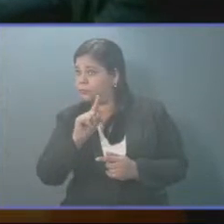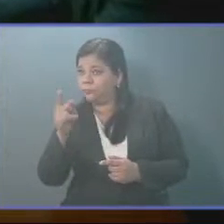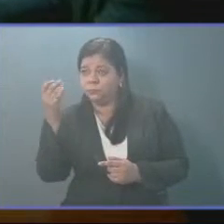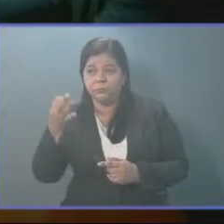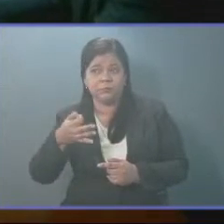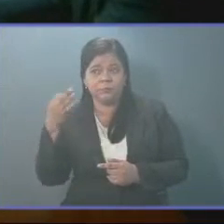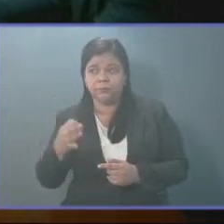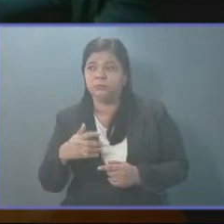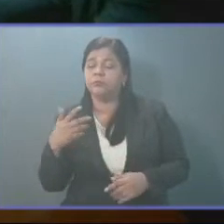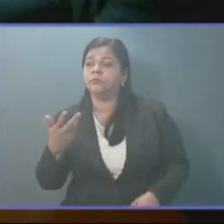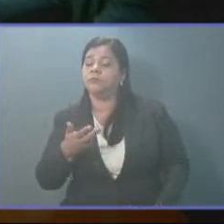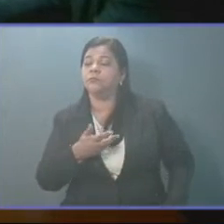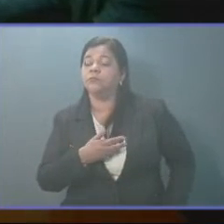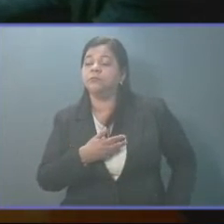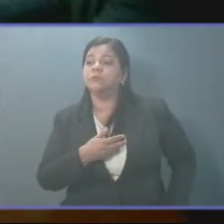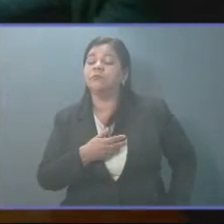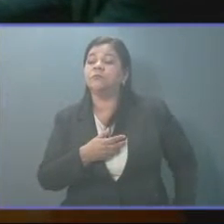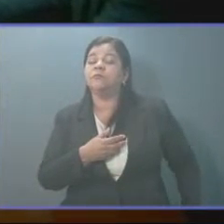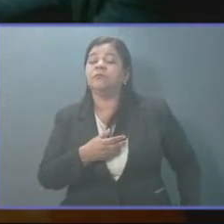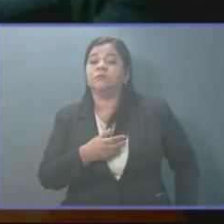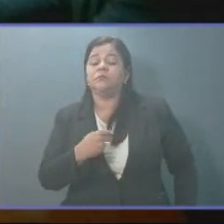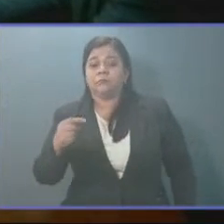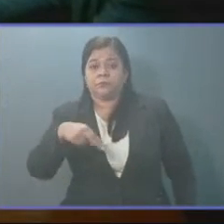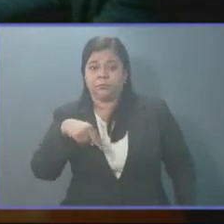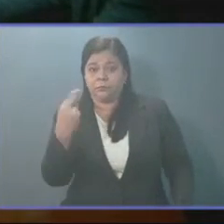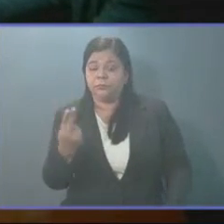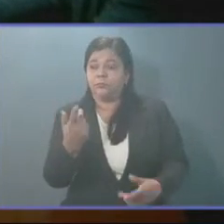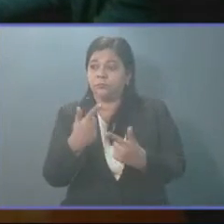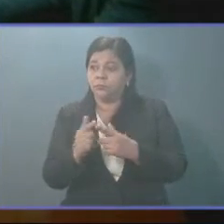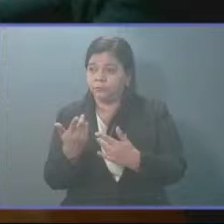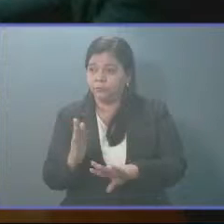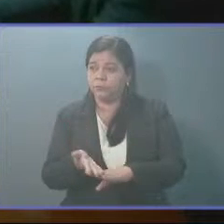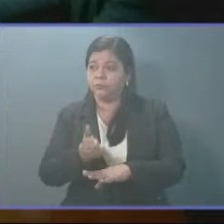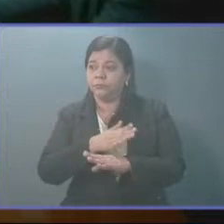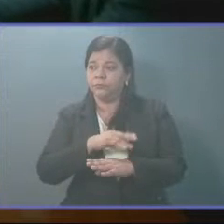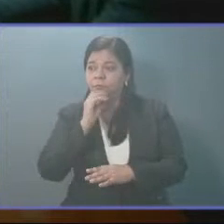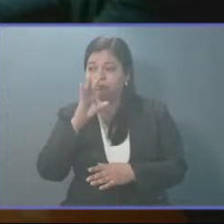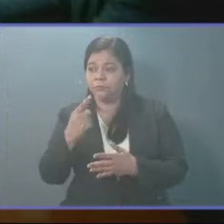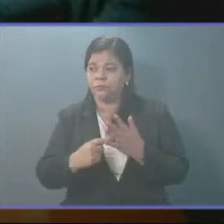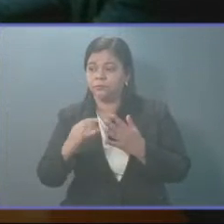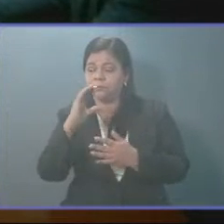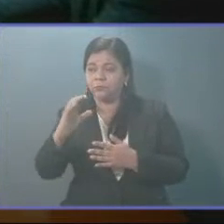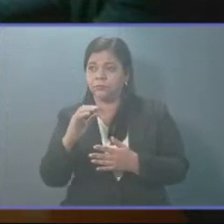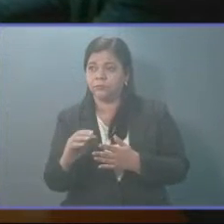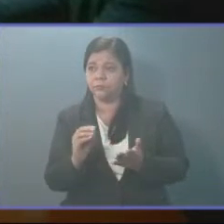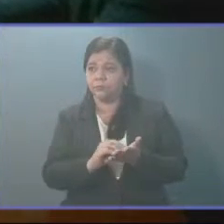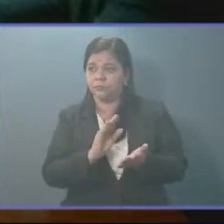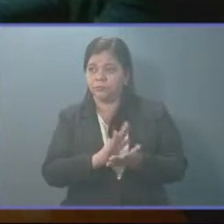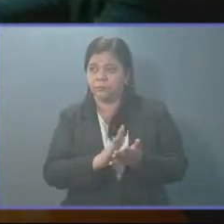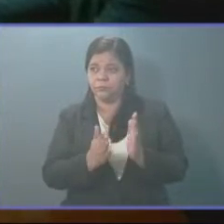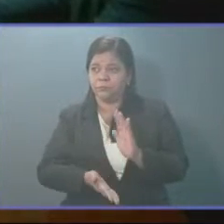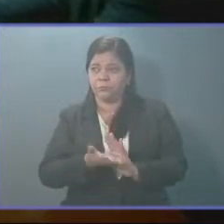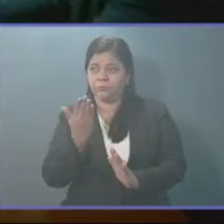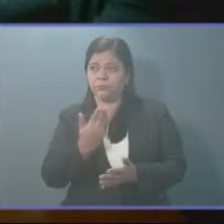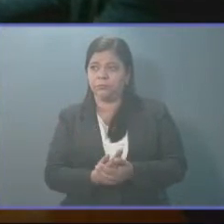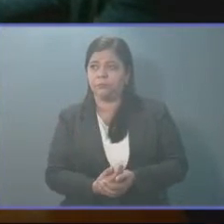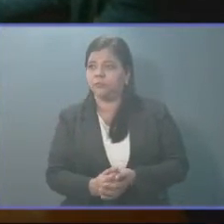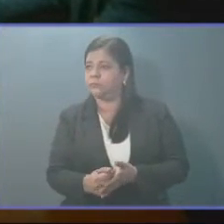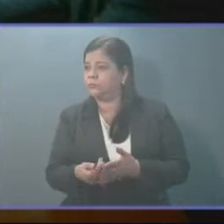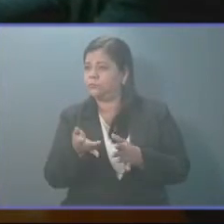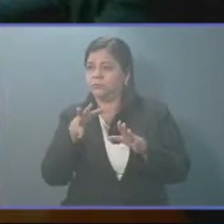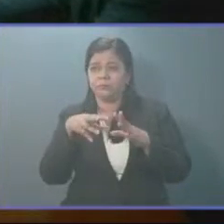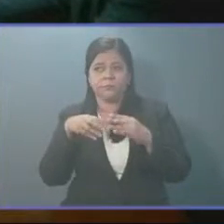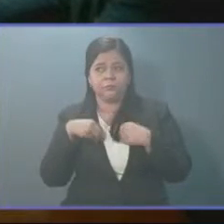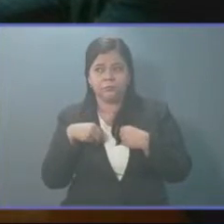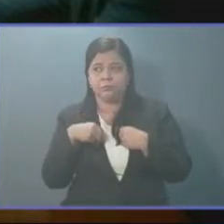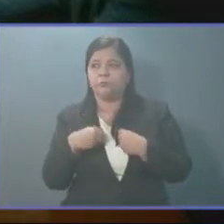de renunciar, y como perfectamente lo dice, ya está en la Constitución de la República y no daña el hecho de